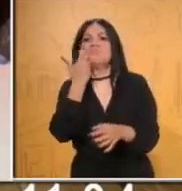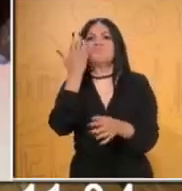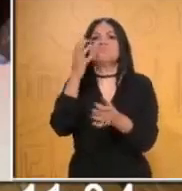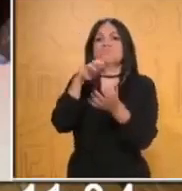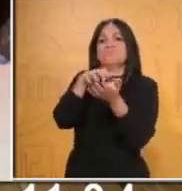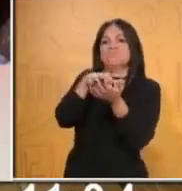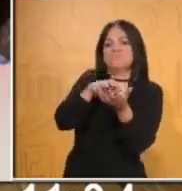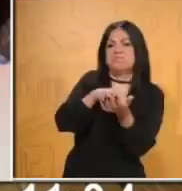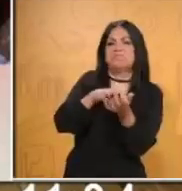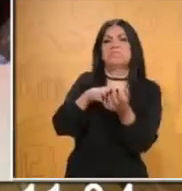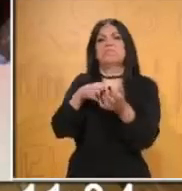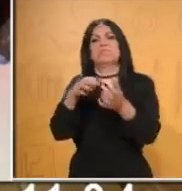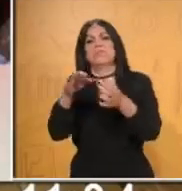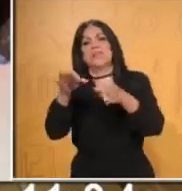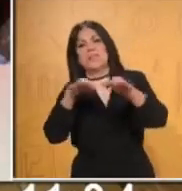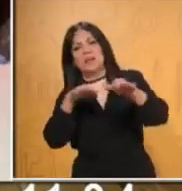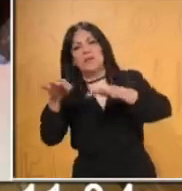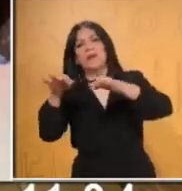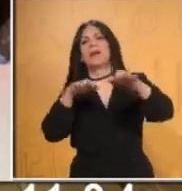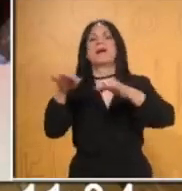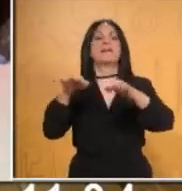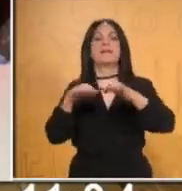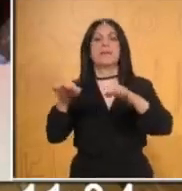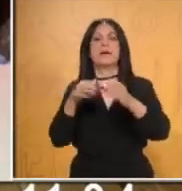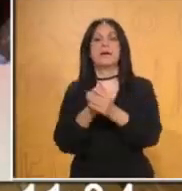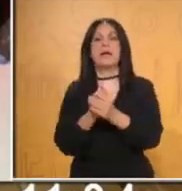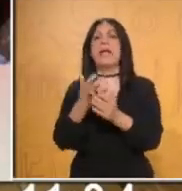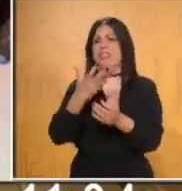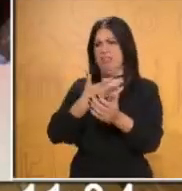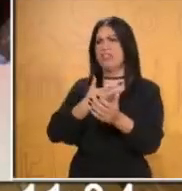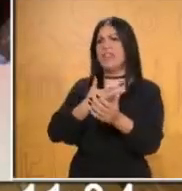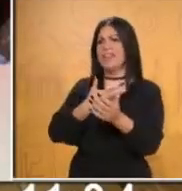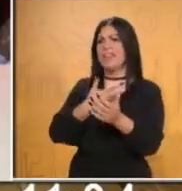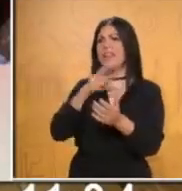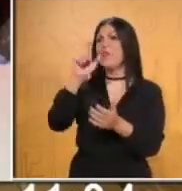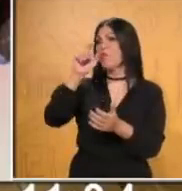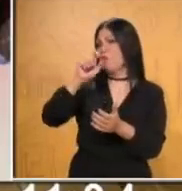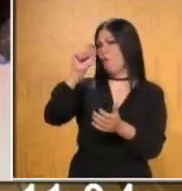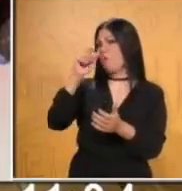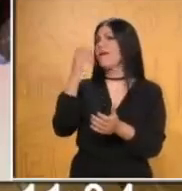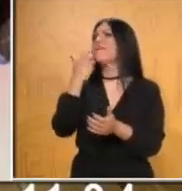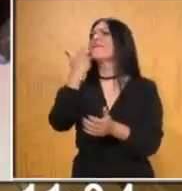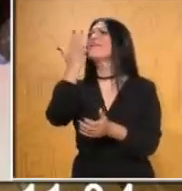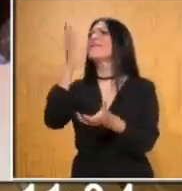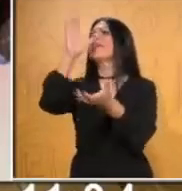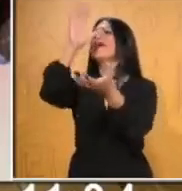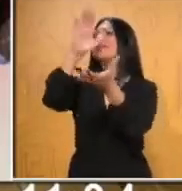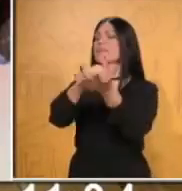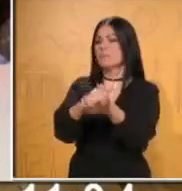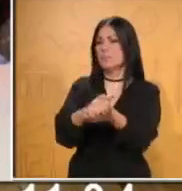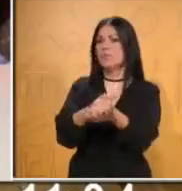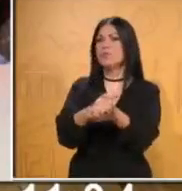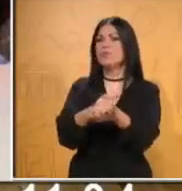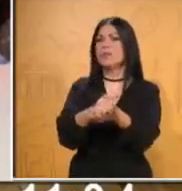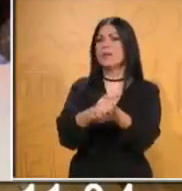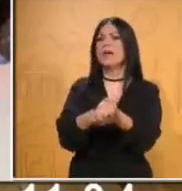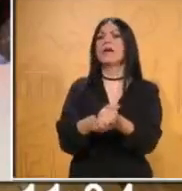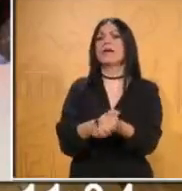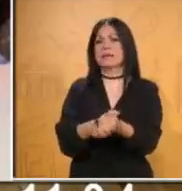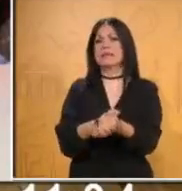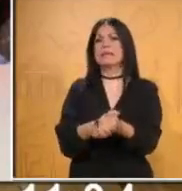una hermosa mujer llamada Belle. Aunque más tarde, ella canceló el compromiso cuando